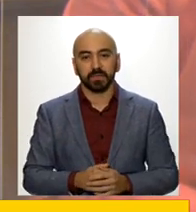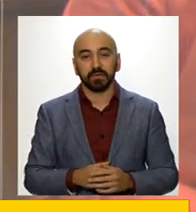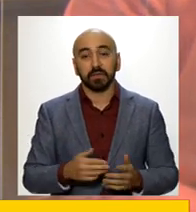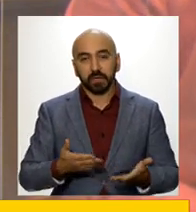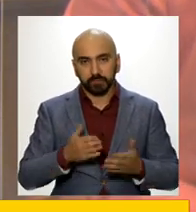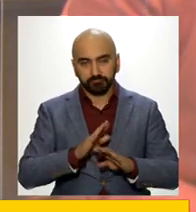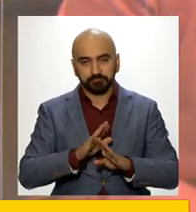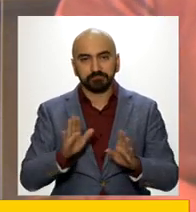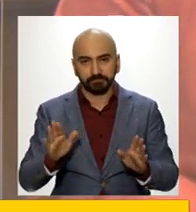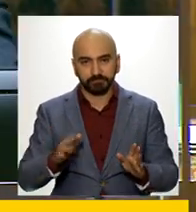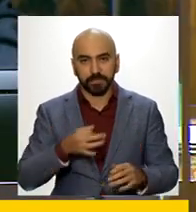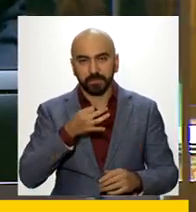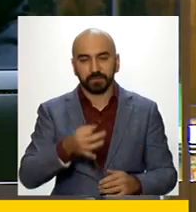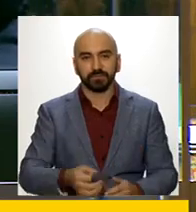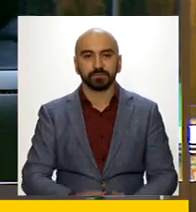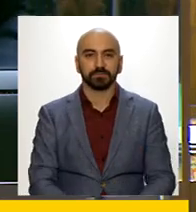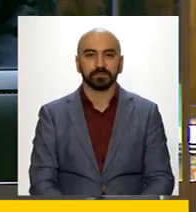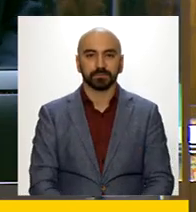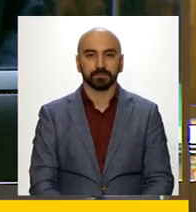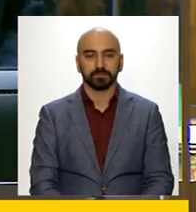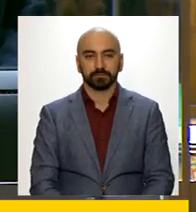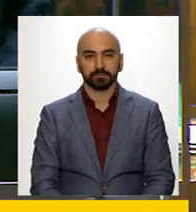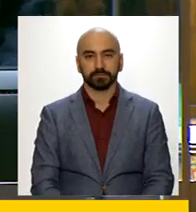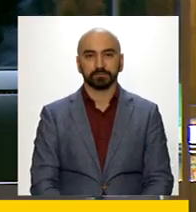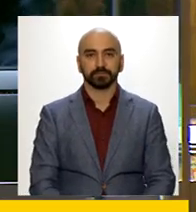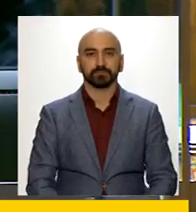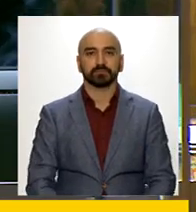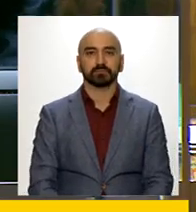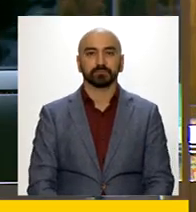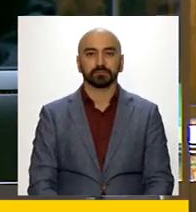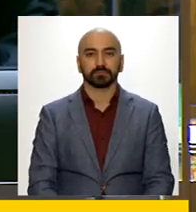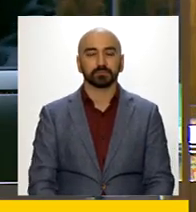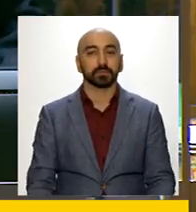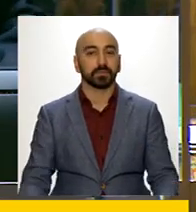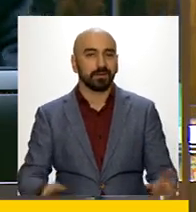dicho, señor presidente. Gracias, senadora Provost.